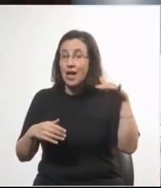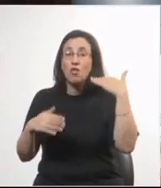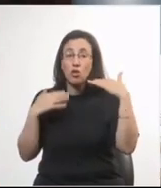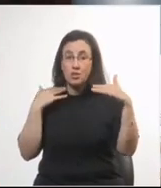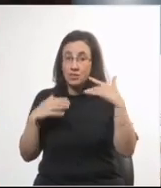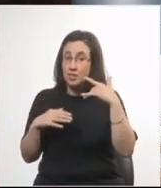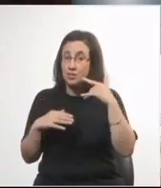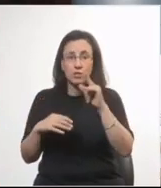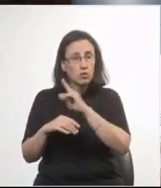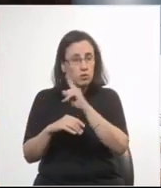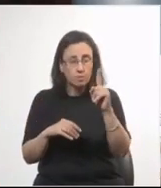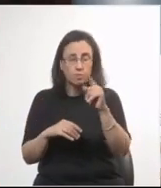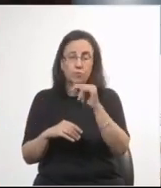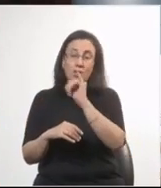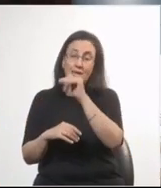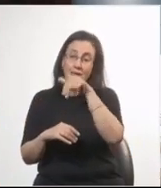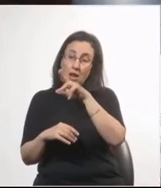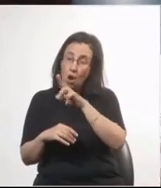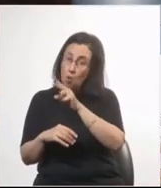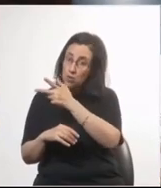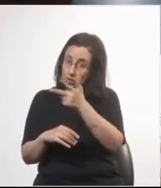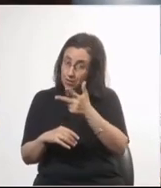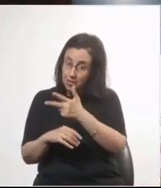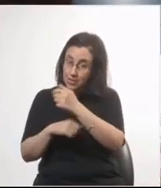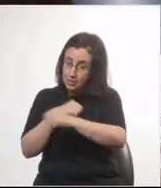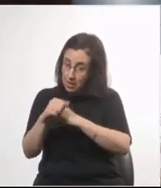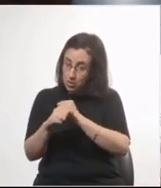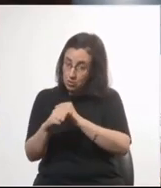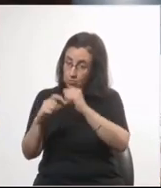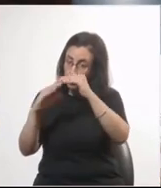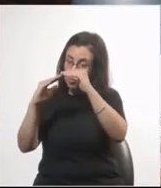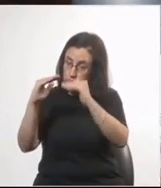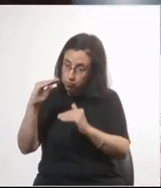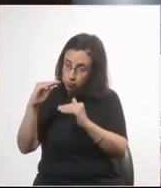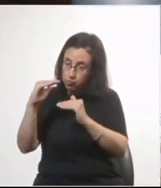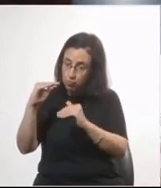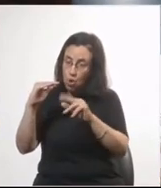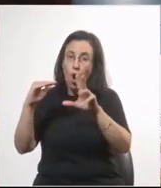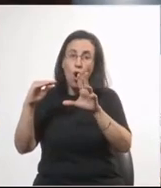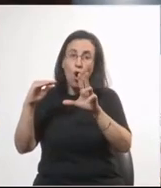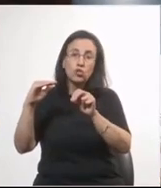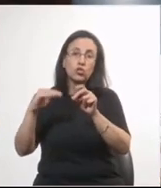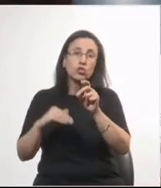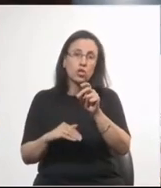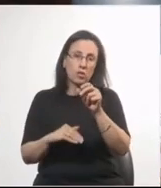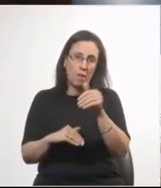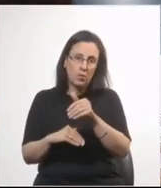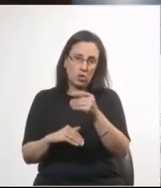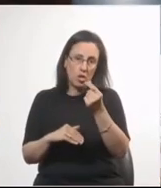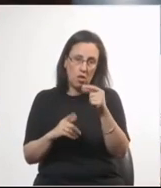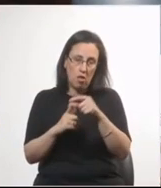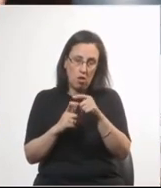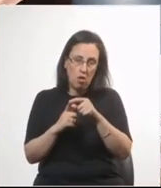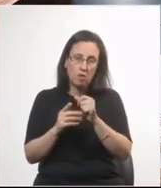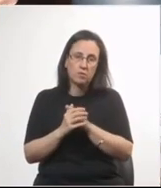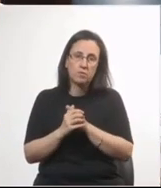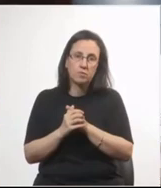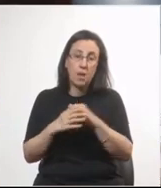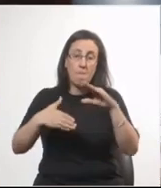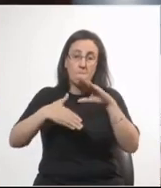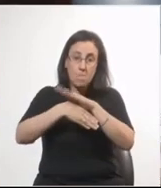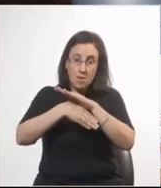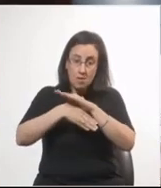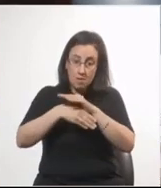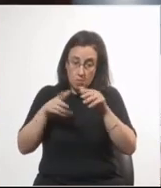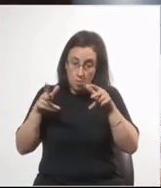en ese mismo periodo, 20, 21 y 22, tuvieron un recorte de 80 millones de dólares. El MIDES en